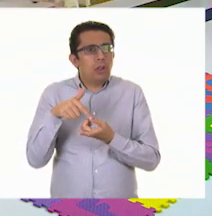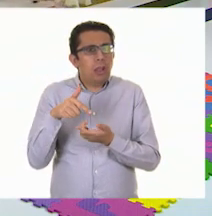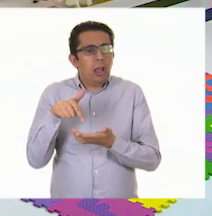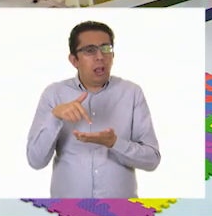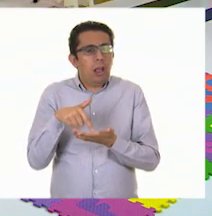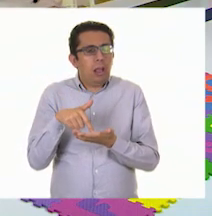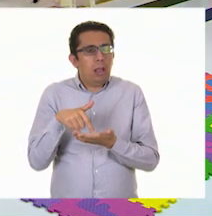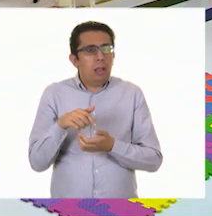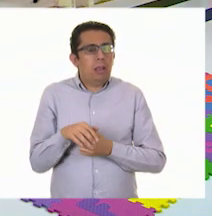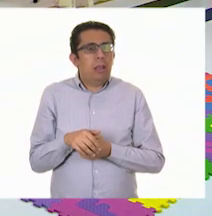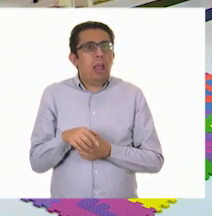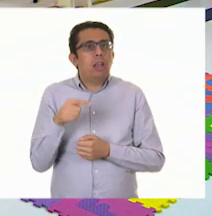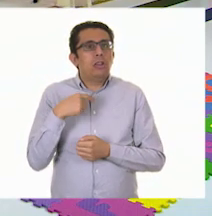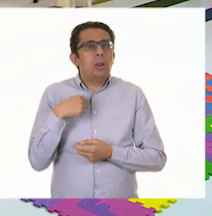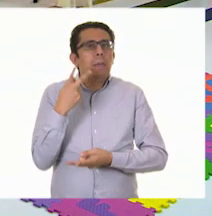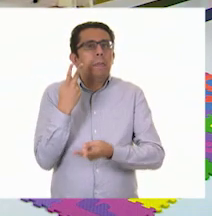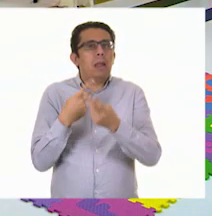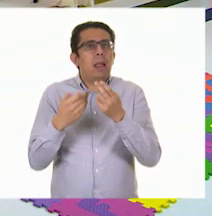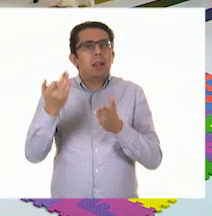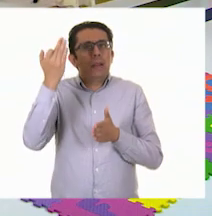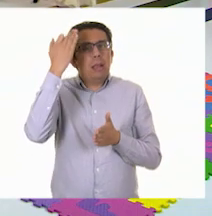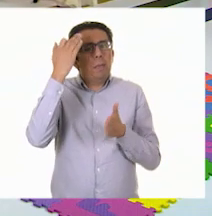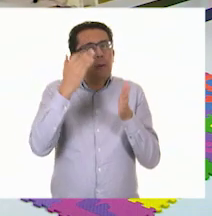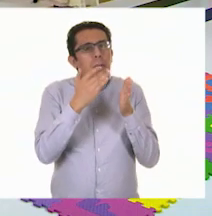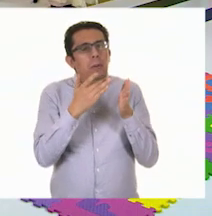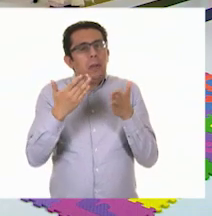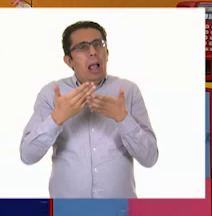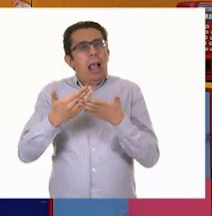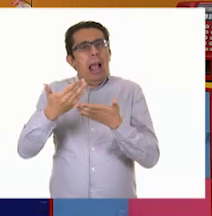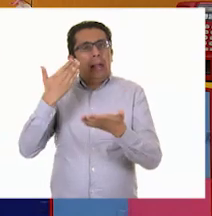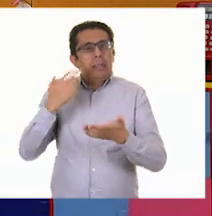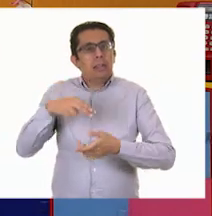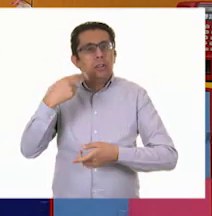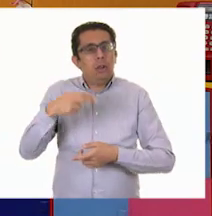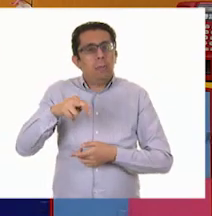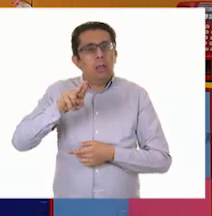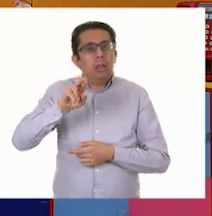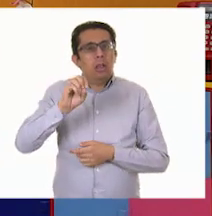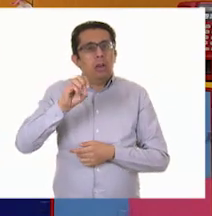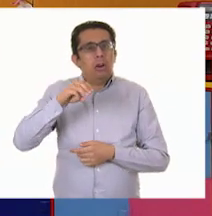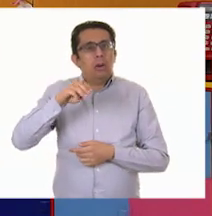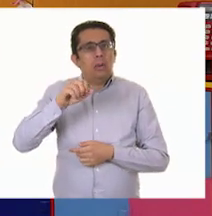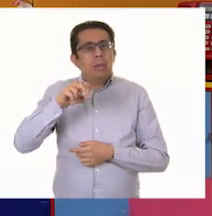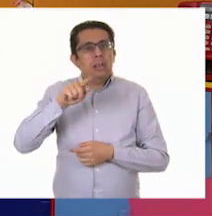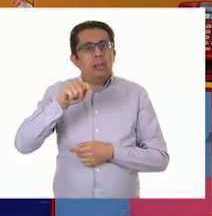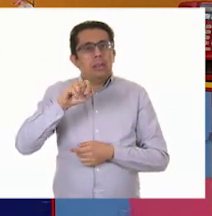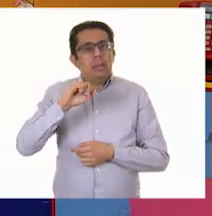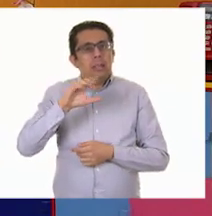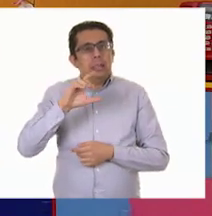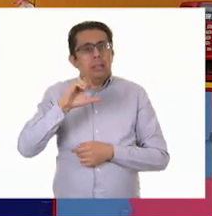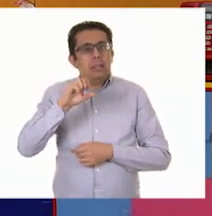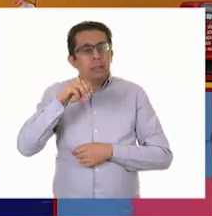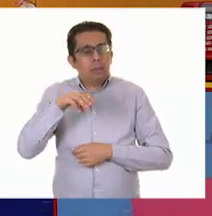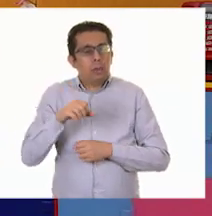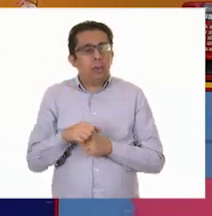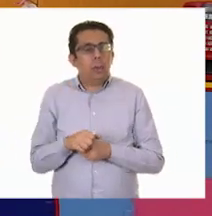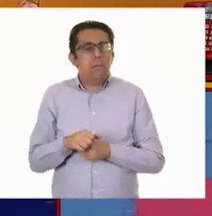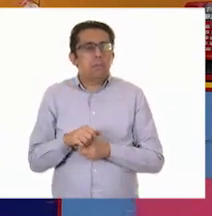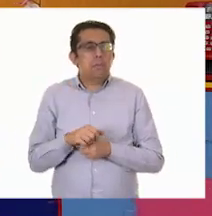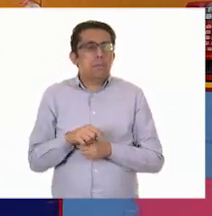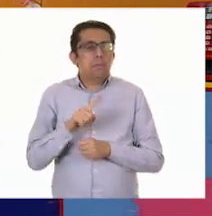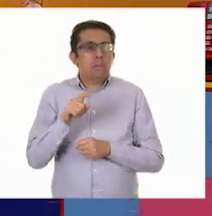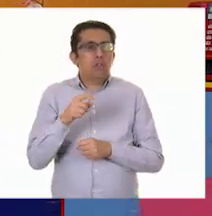una época que se llama el romanticismo. Es decir, 2021,